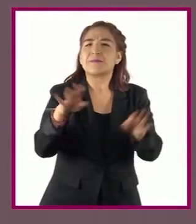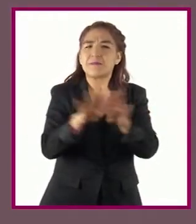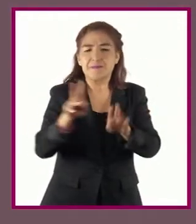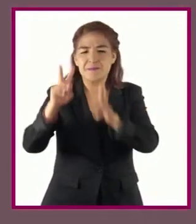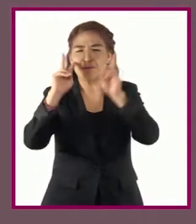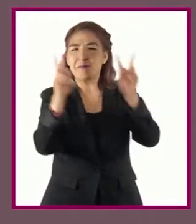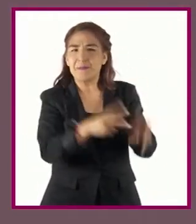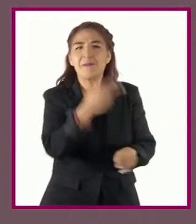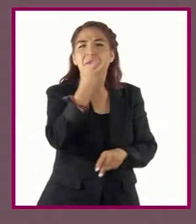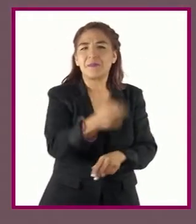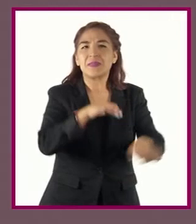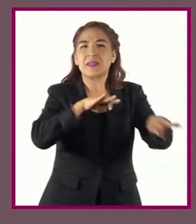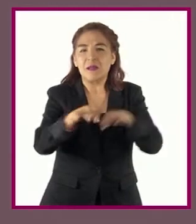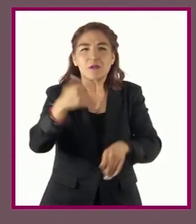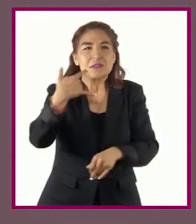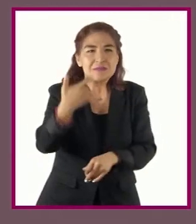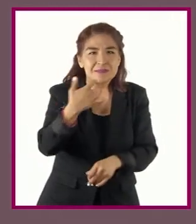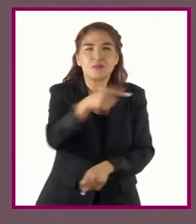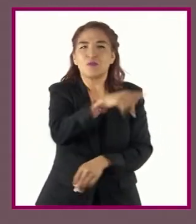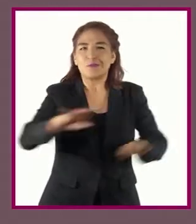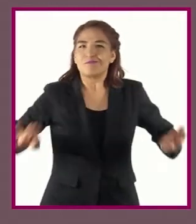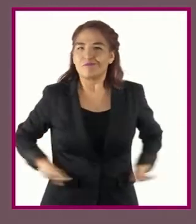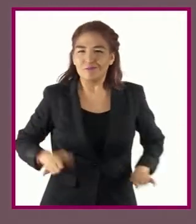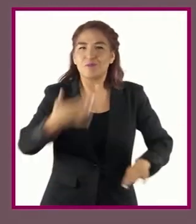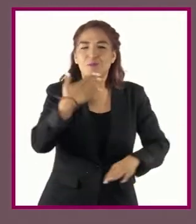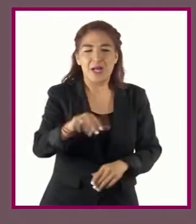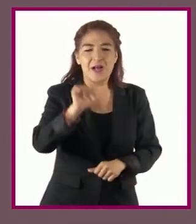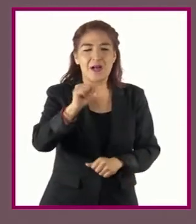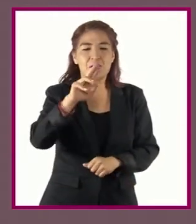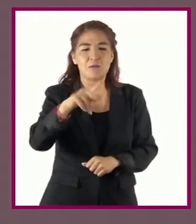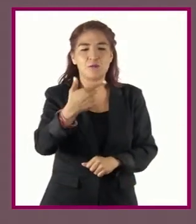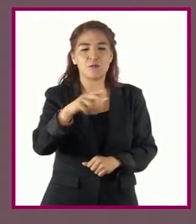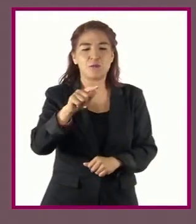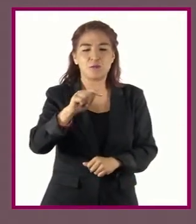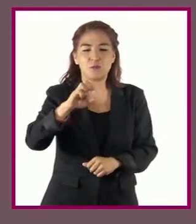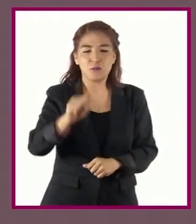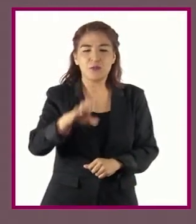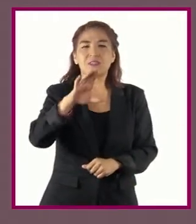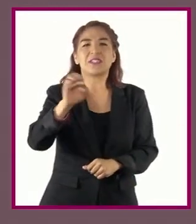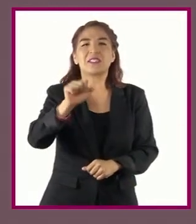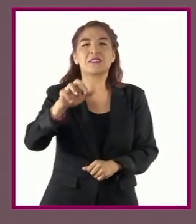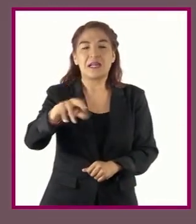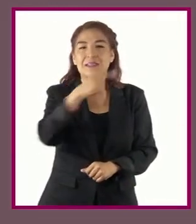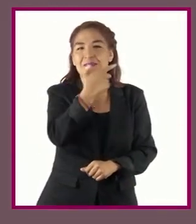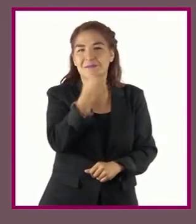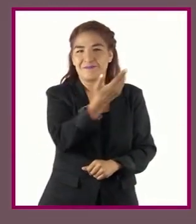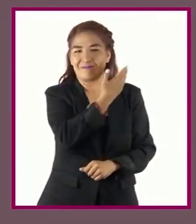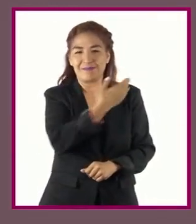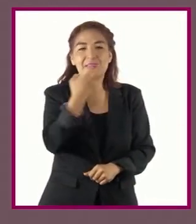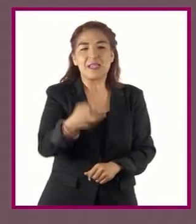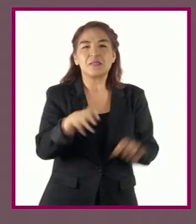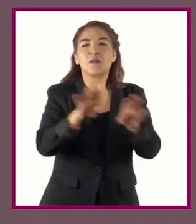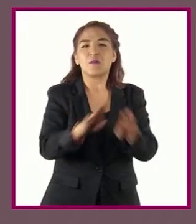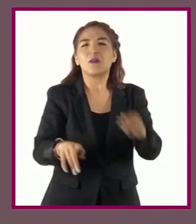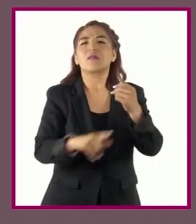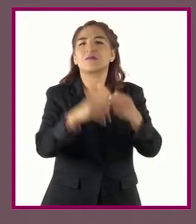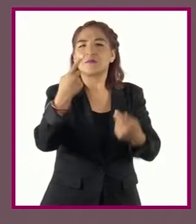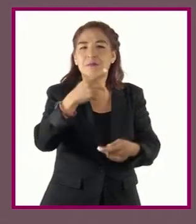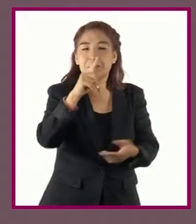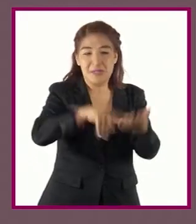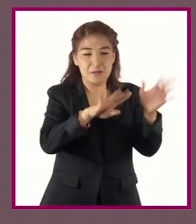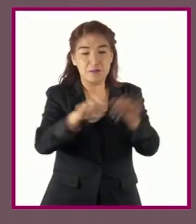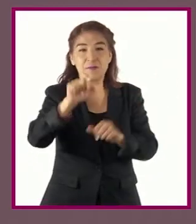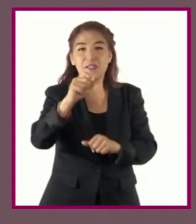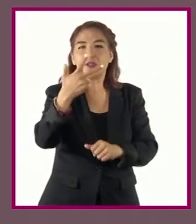visibilidad debido a sus logros y carisma Augusto César Sandino. En 1928, tras una serie de